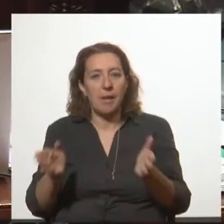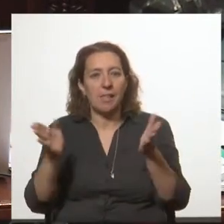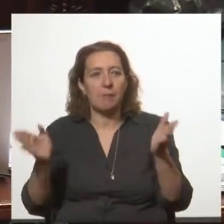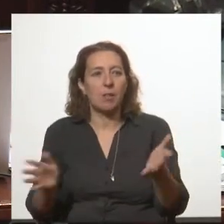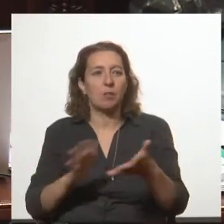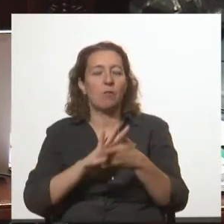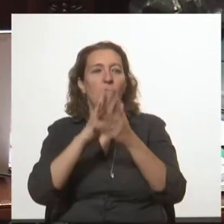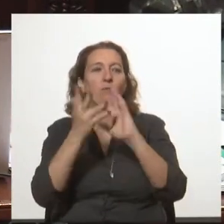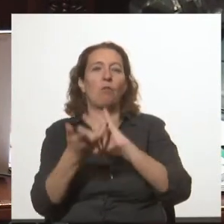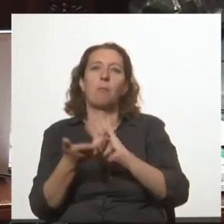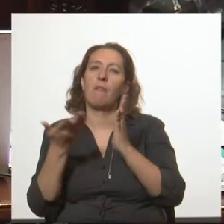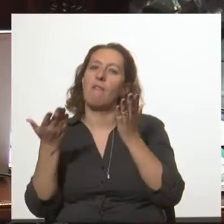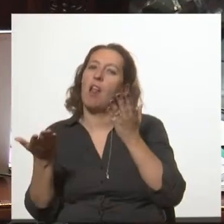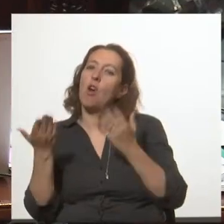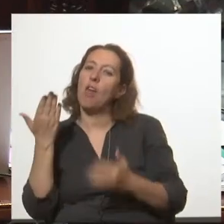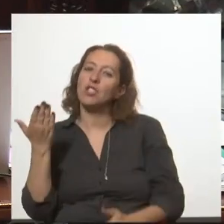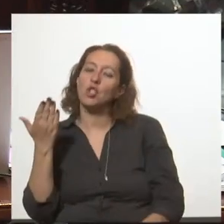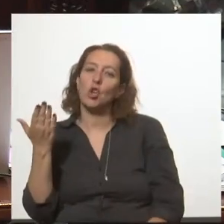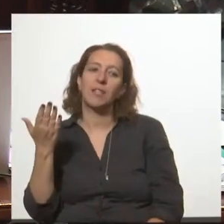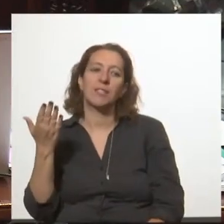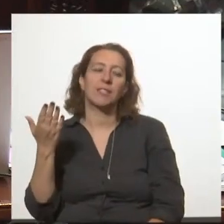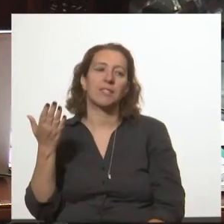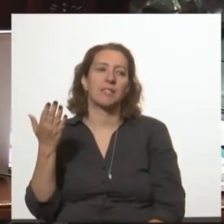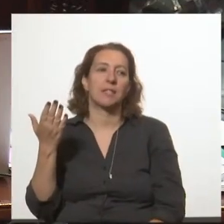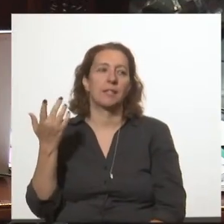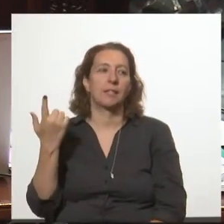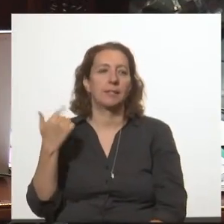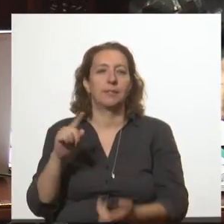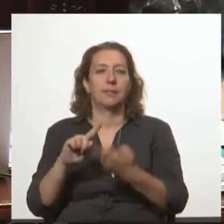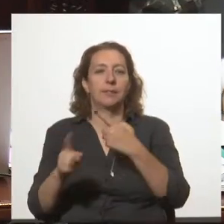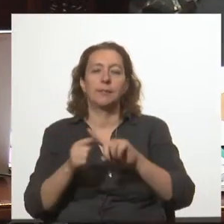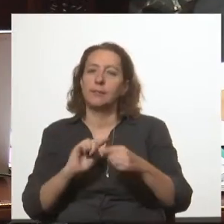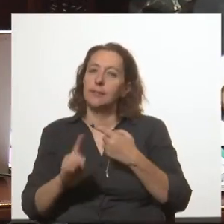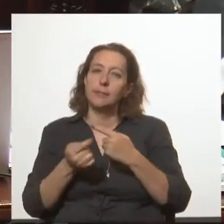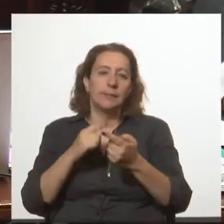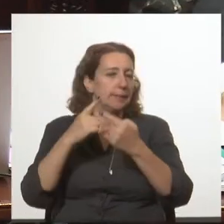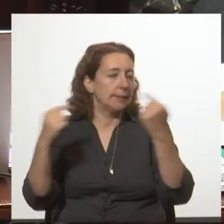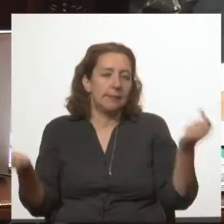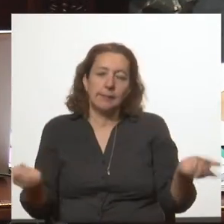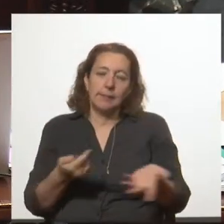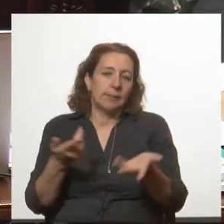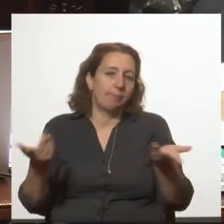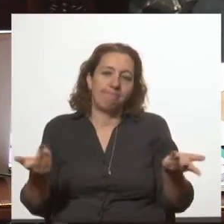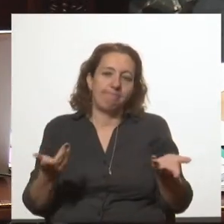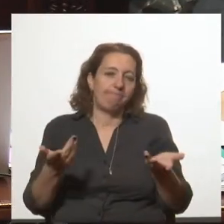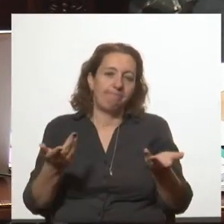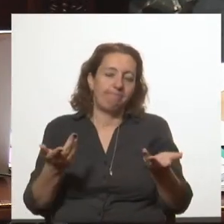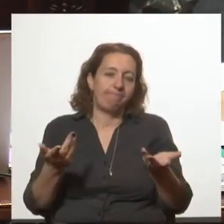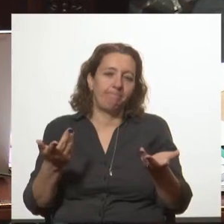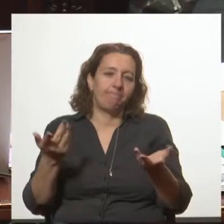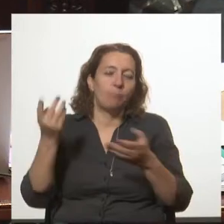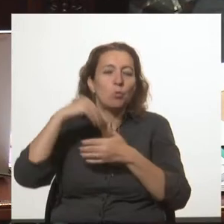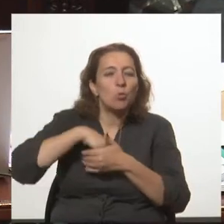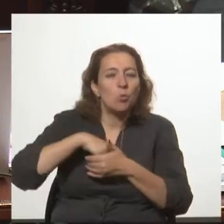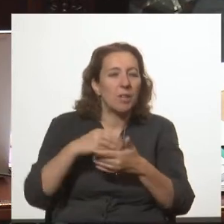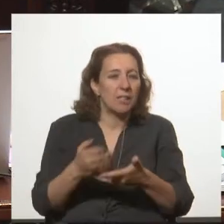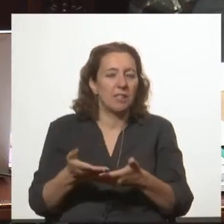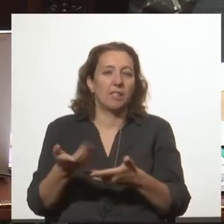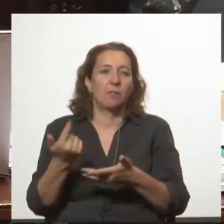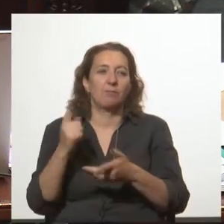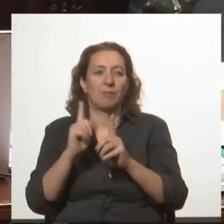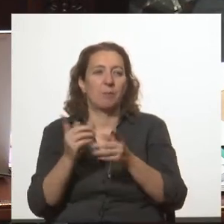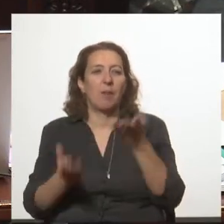función de valoraciones que tenían que ver con elementos absolutamente subjetivos incluso en la valoración y